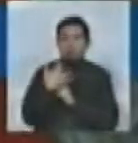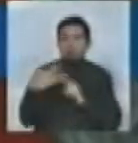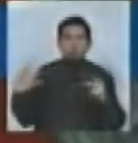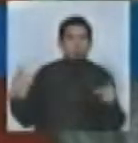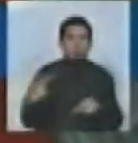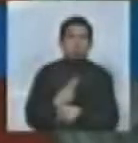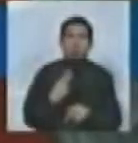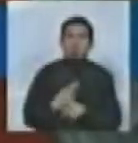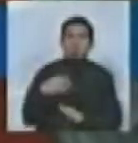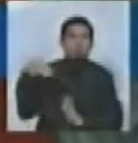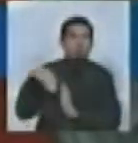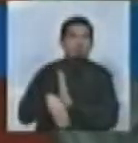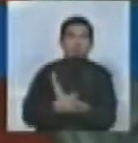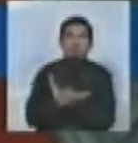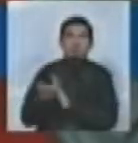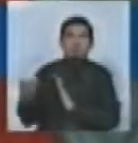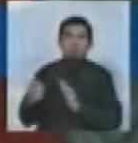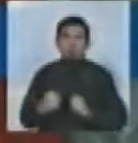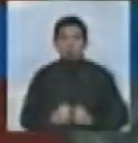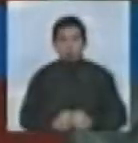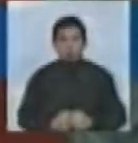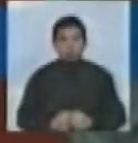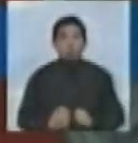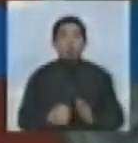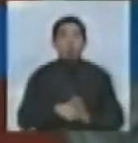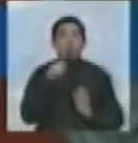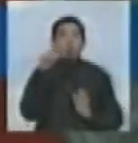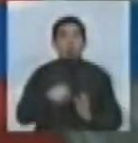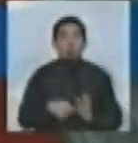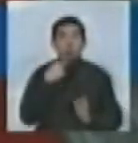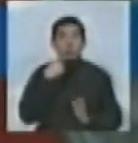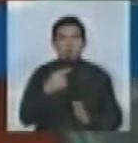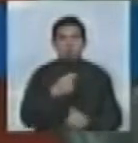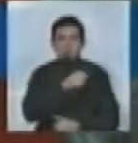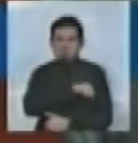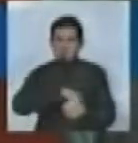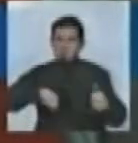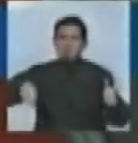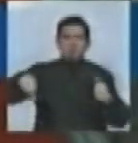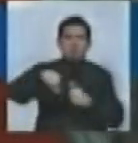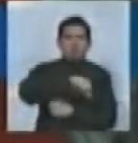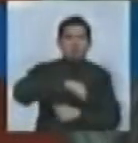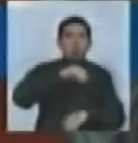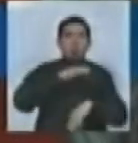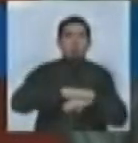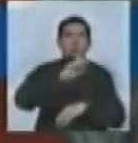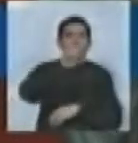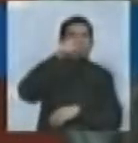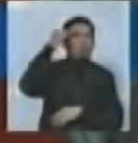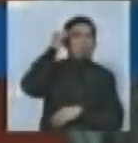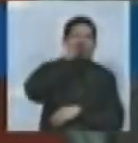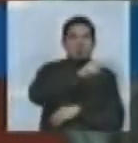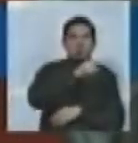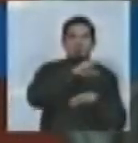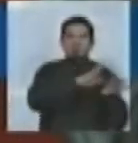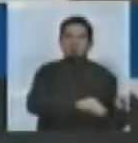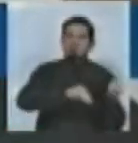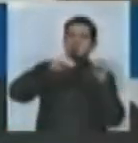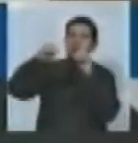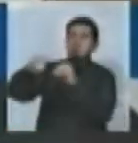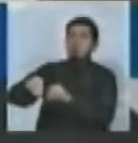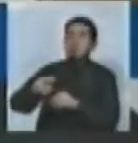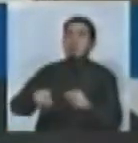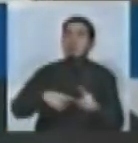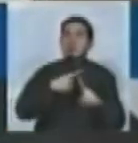e infrahumanas. Asimismo, el jurista calificó de vendetta política del gobierno nacional el traslado del ex